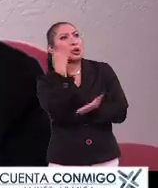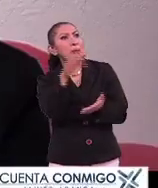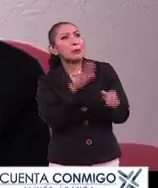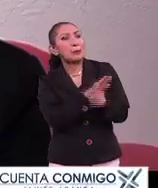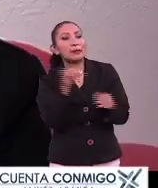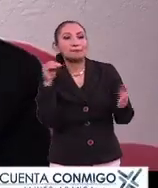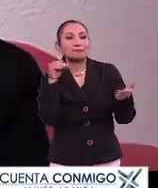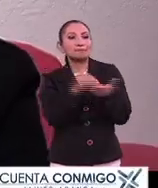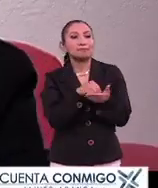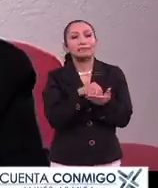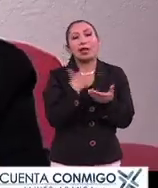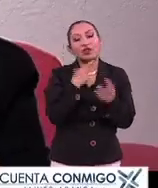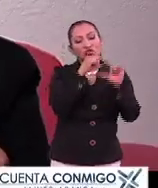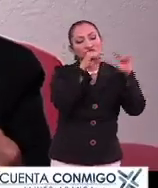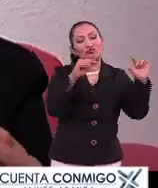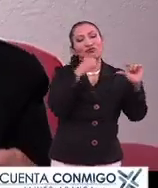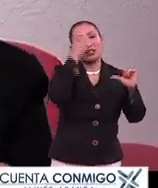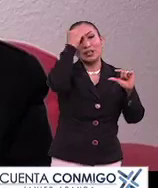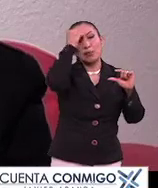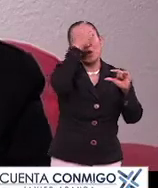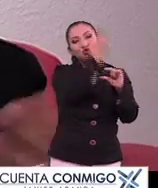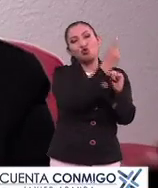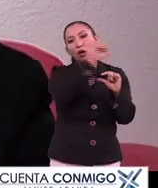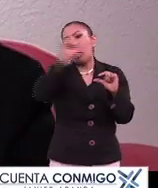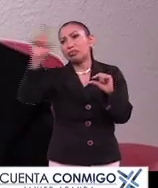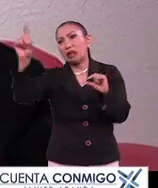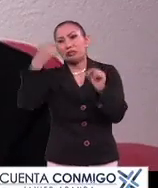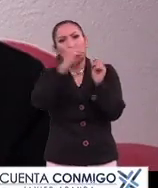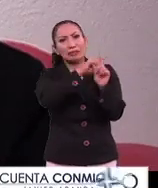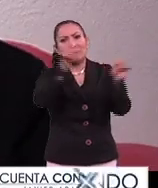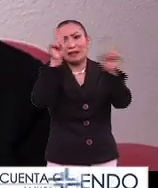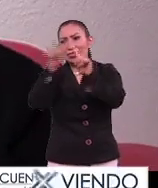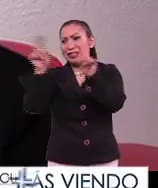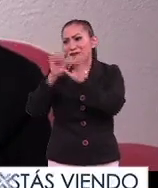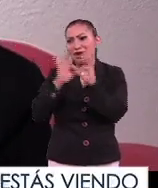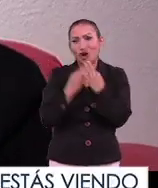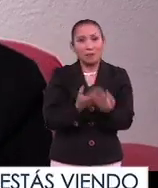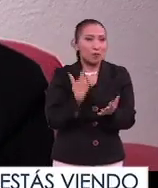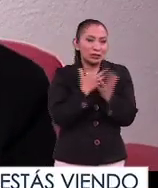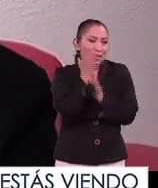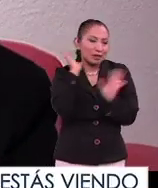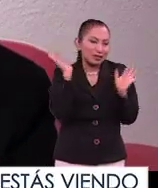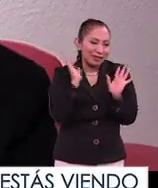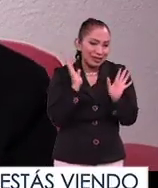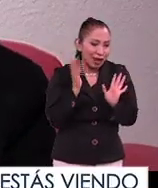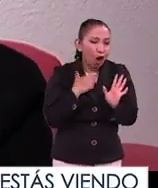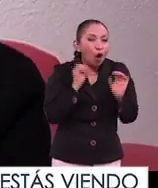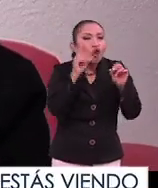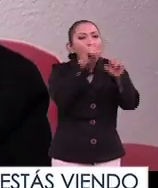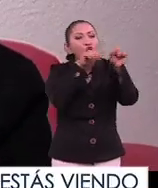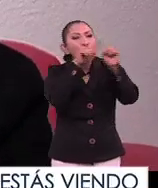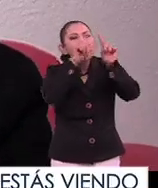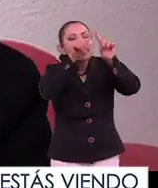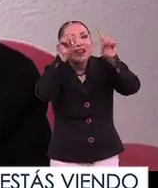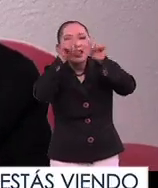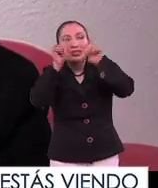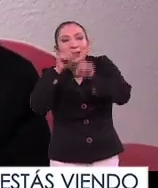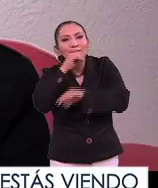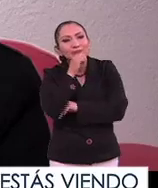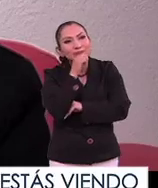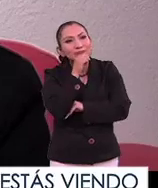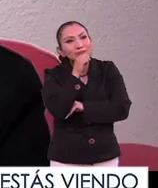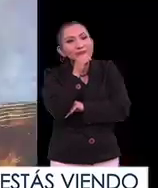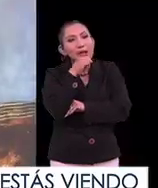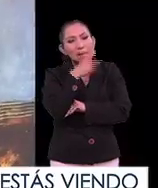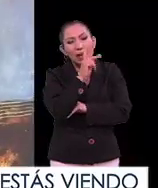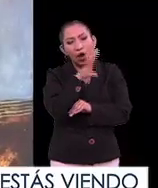Y entonces, pues la serie Chapulín es del 1 al 30, ¿no? No sé, quizás estoy un poco exagerando, o los colores, ¿no? Pero